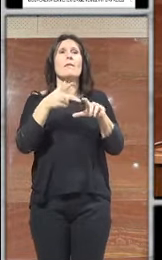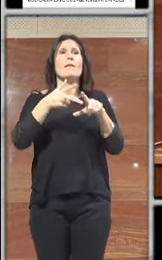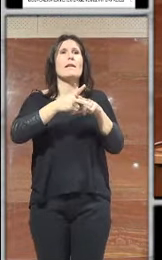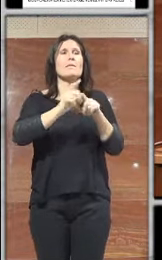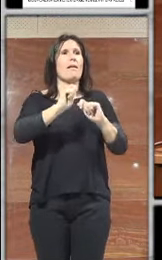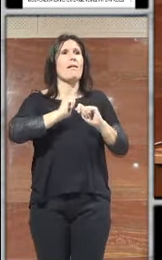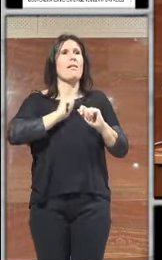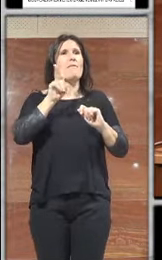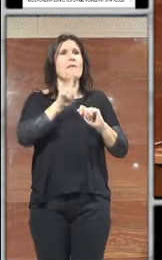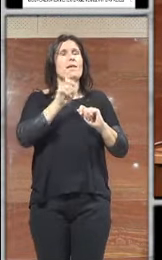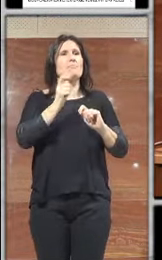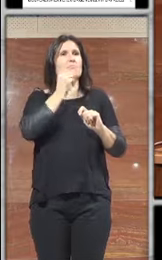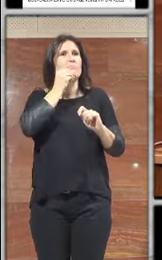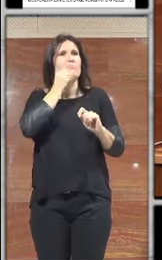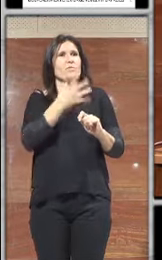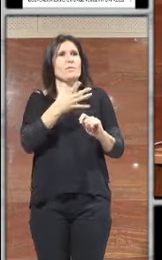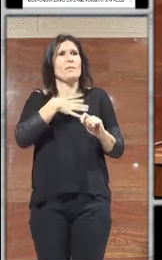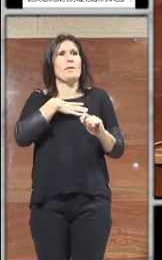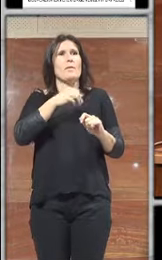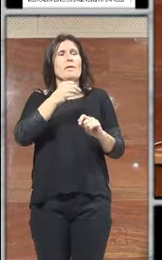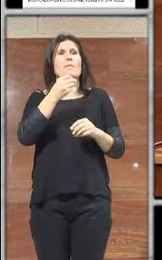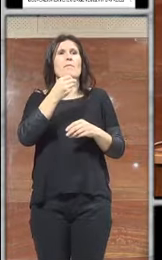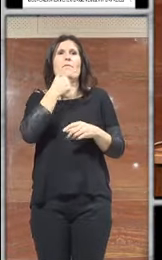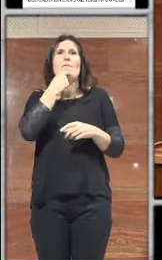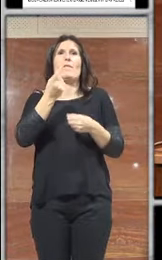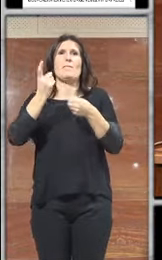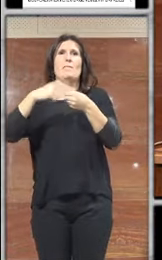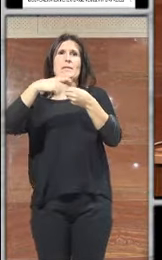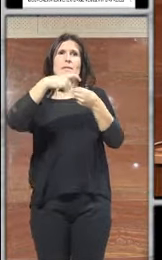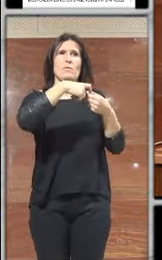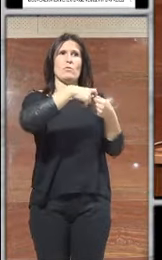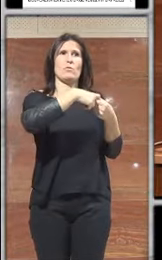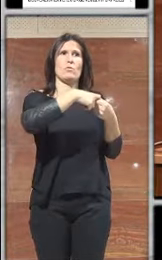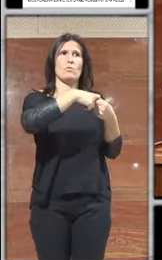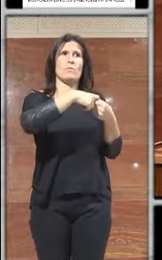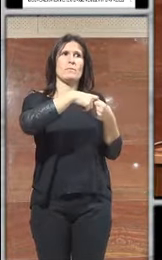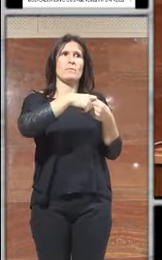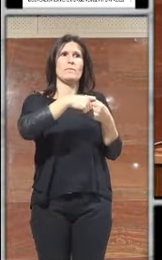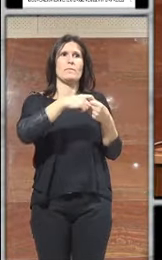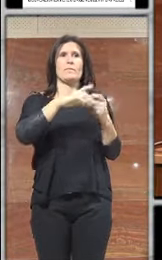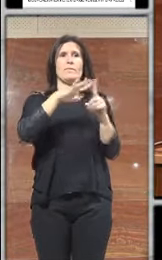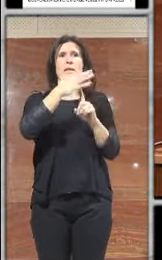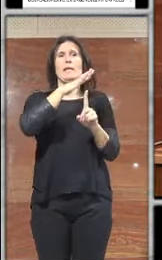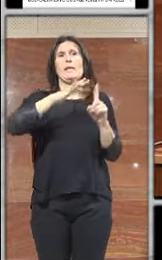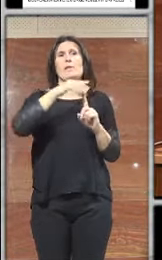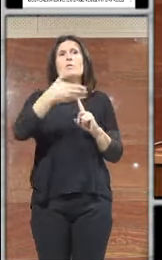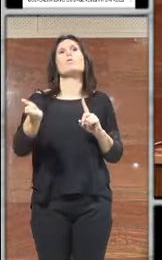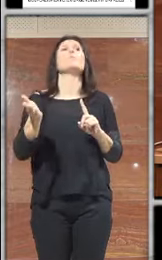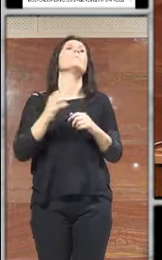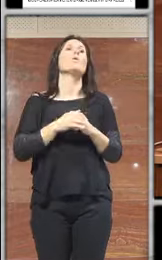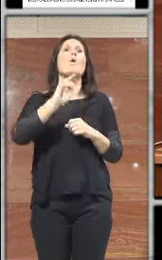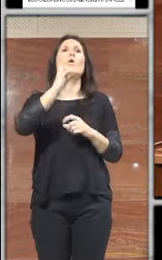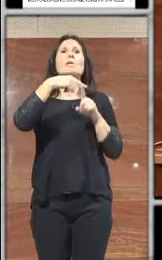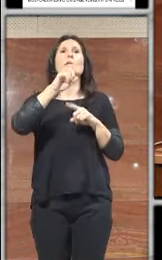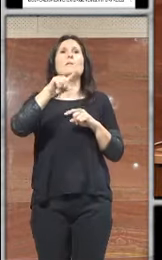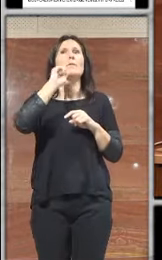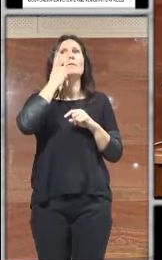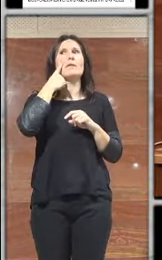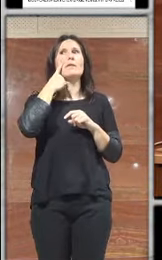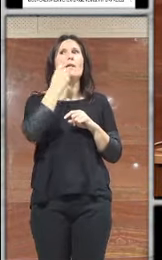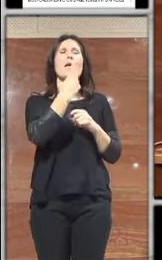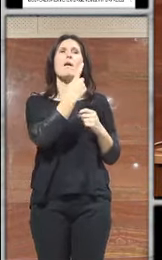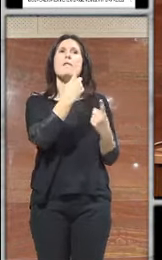estupenda para facilitar nuestra participación en el medio. Luego, otra cosa que hemos detectado es que